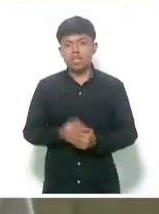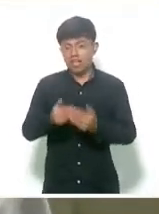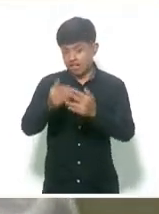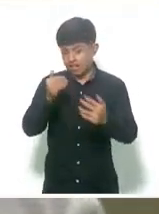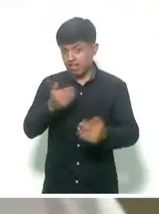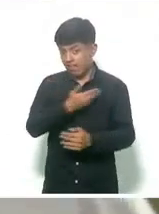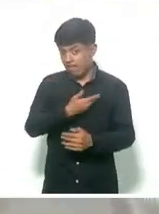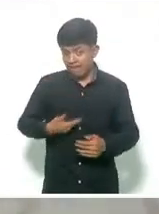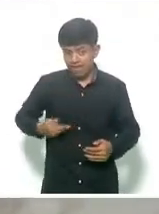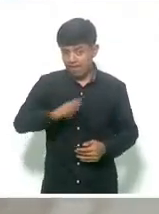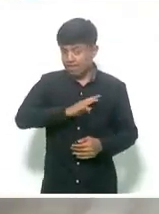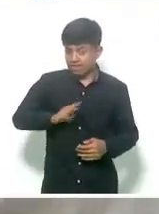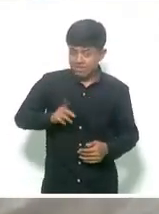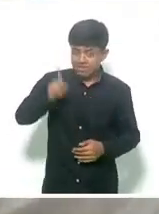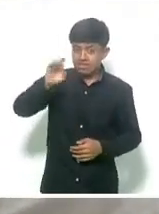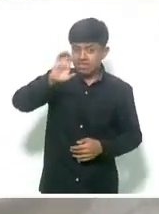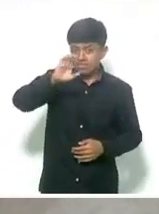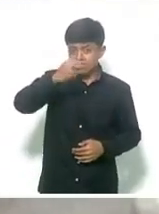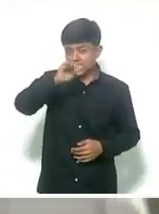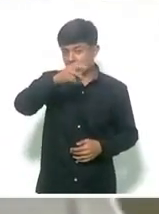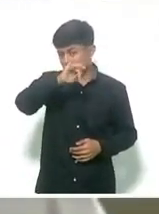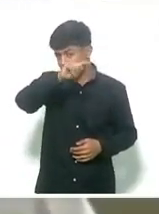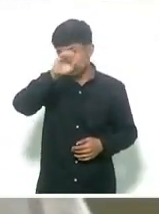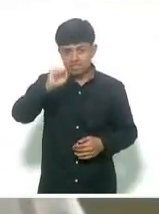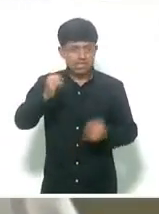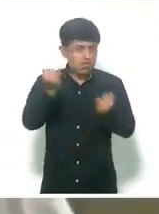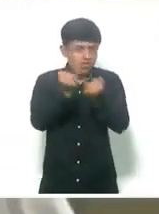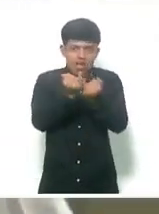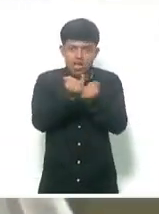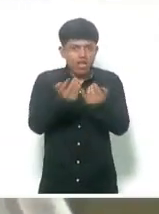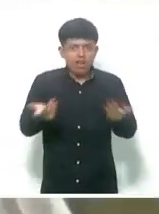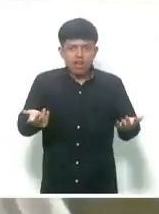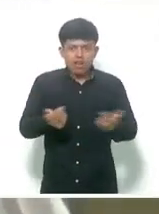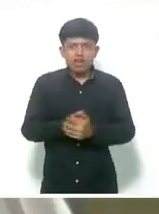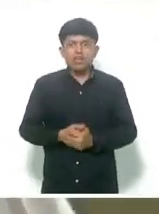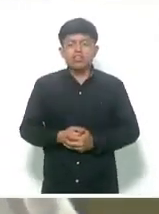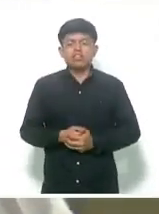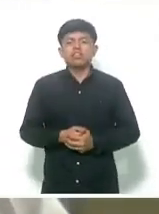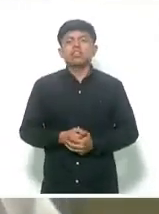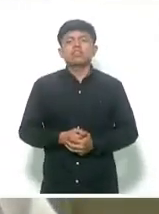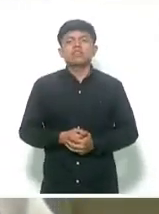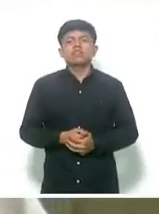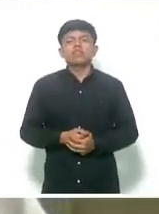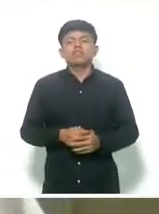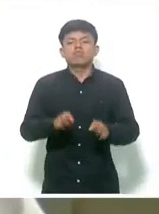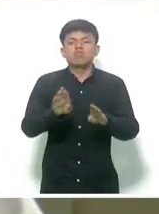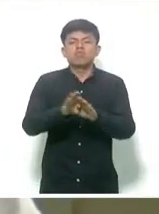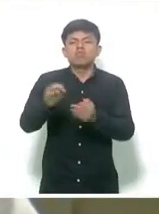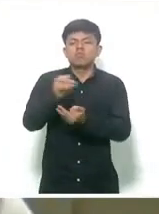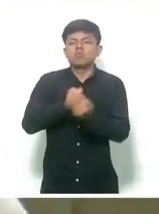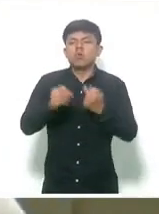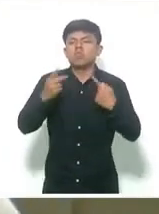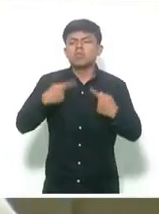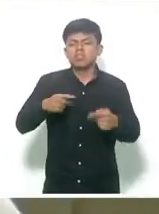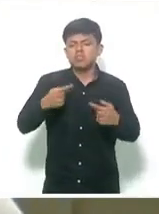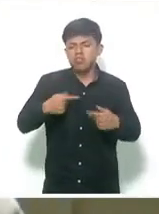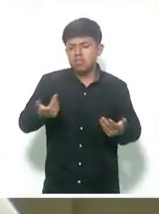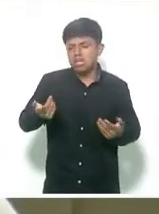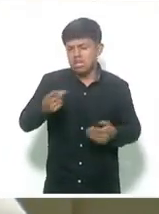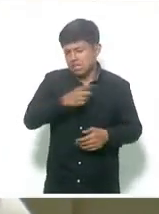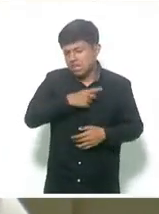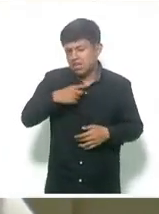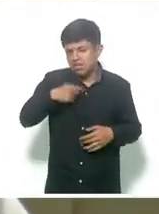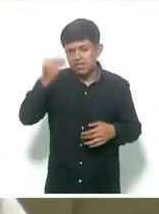municipal de chahuites por el camino va entonces la ciudadanía creo que necesita y es merecedora de